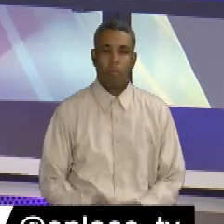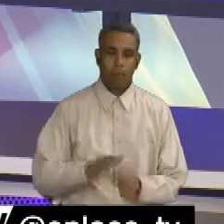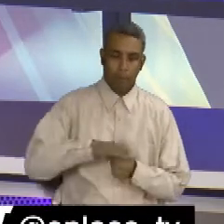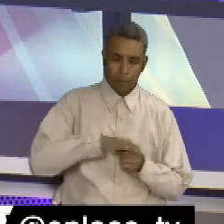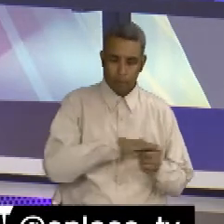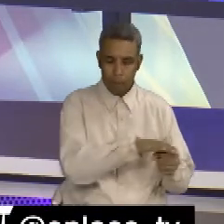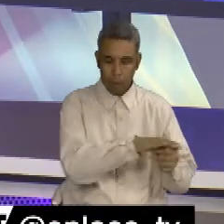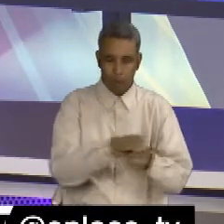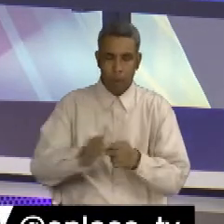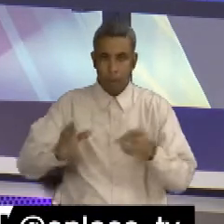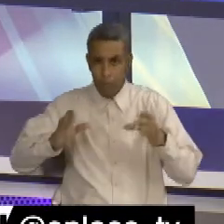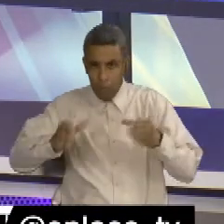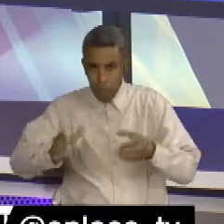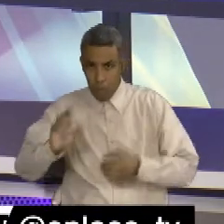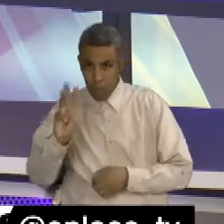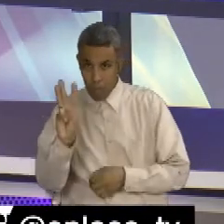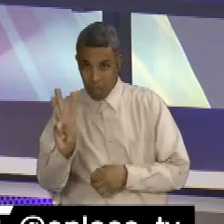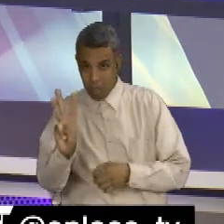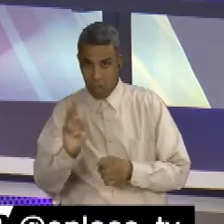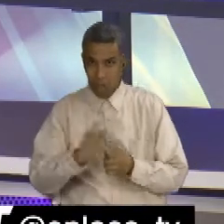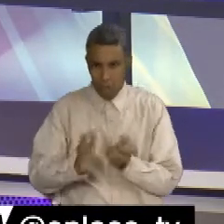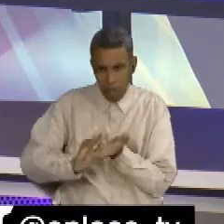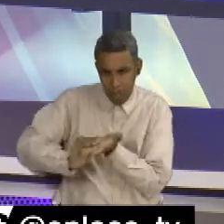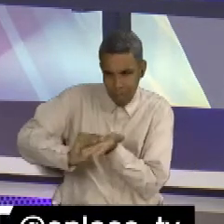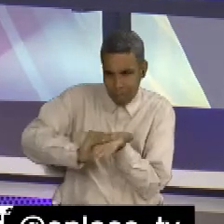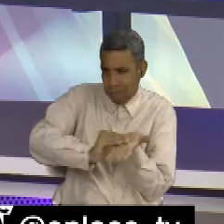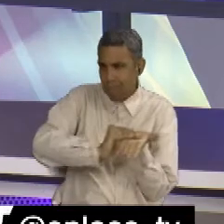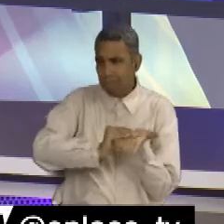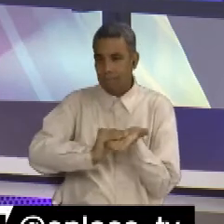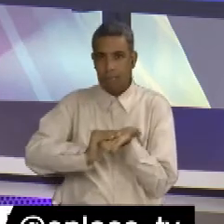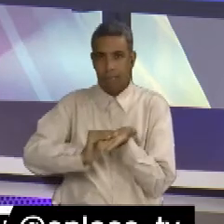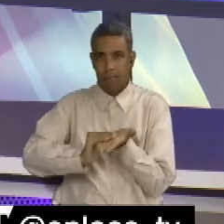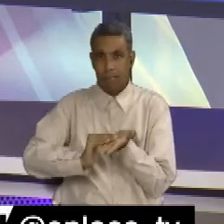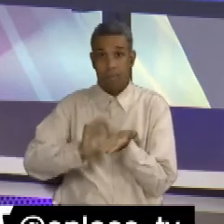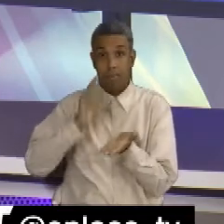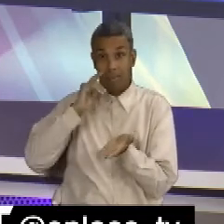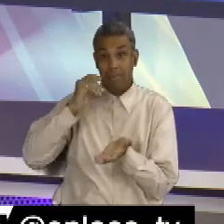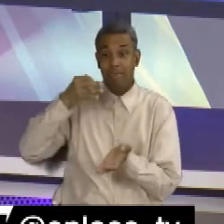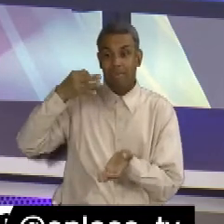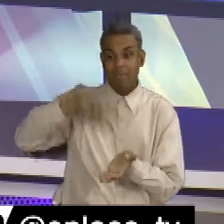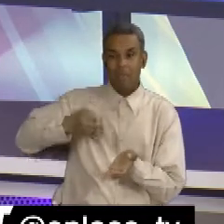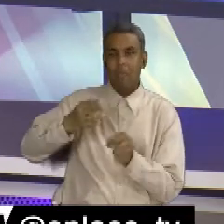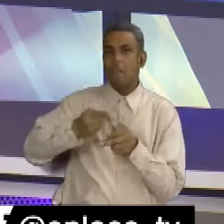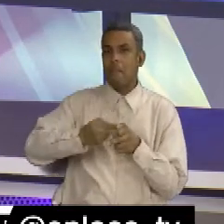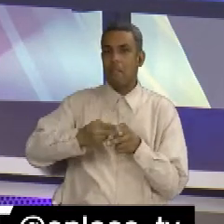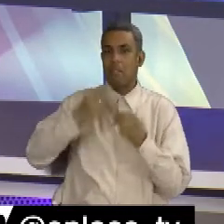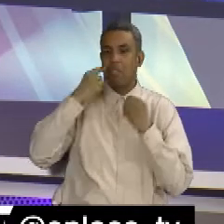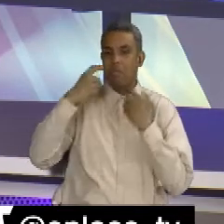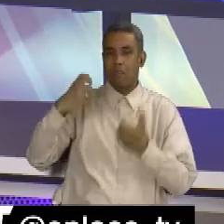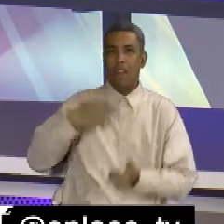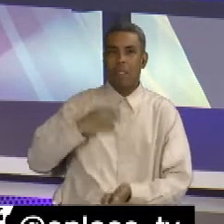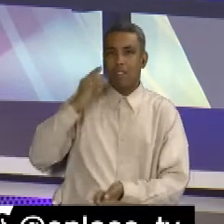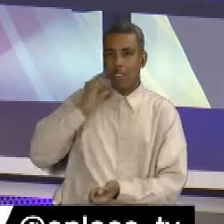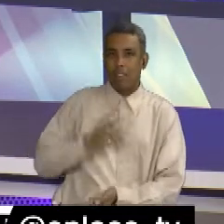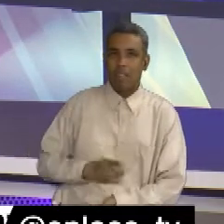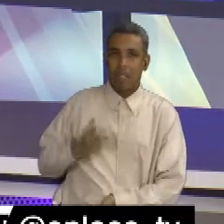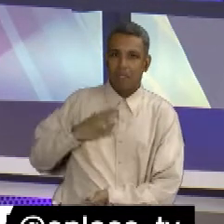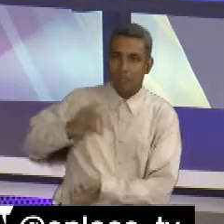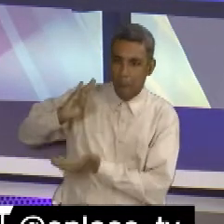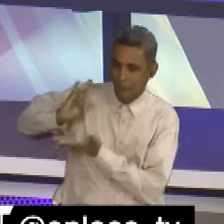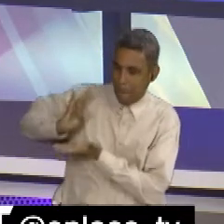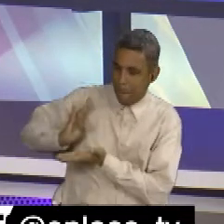de Barranca Bermeja. Estas se convertirán, según el DNP, en modelo a nivel nacional. Nuestra periodista Neila Cosio visitó la zona y nos preparó el siguiente